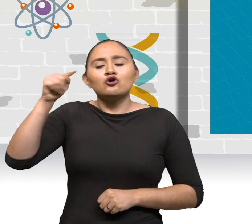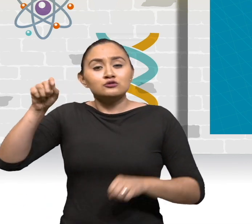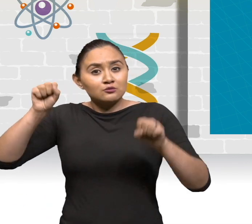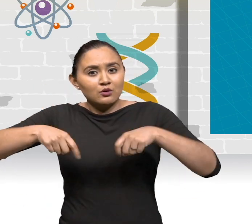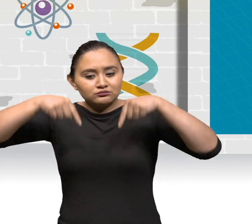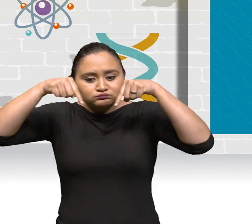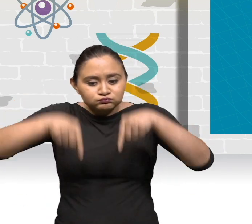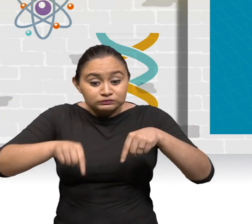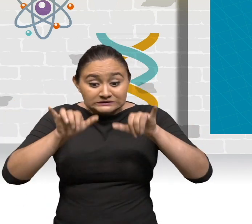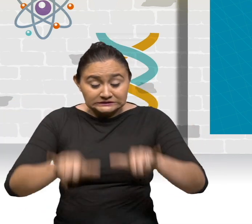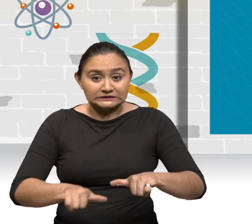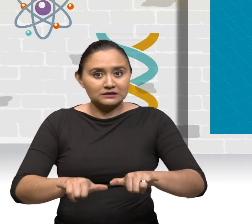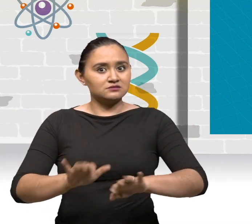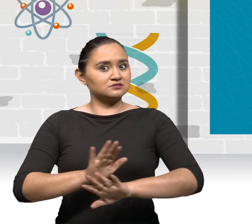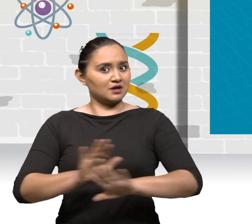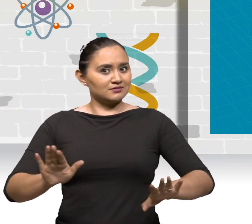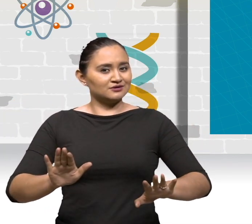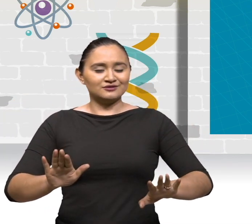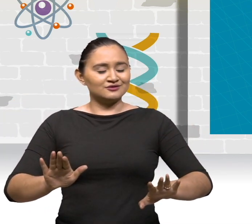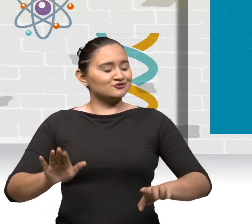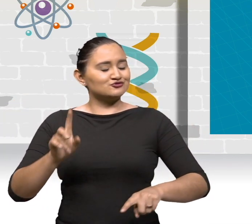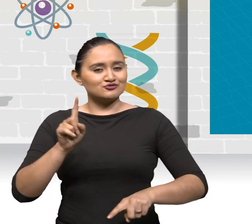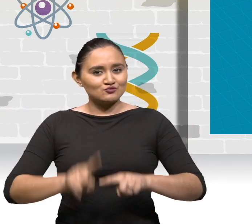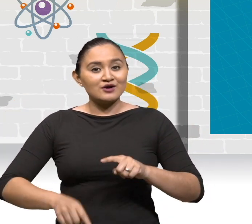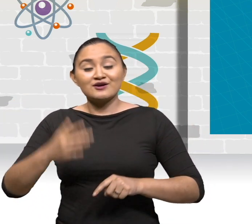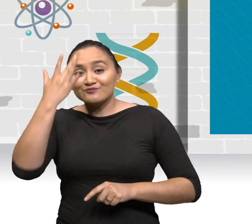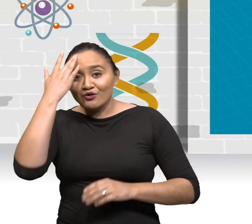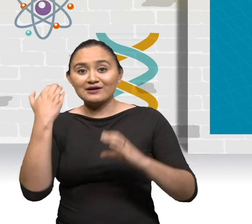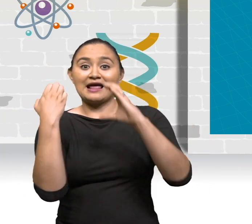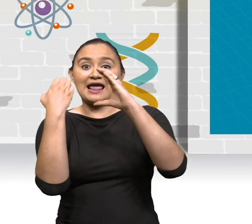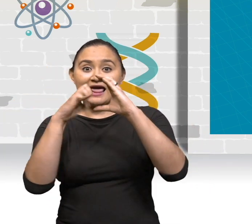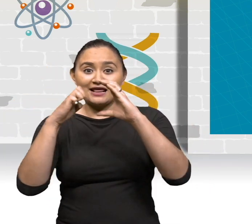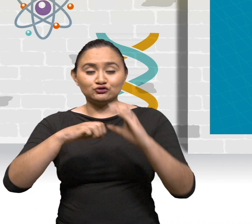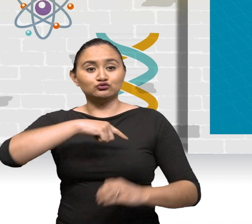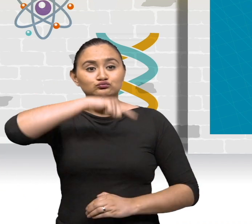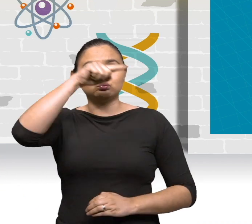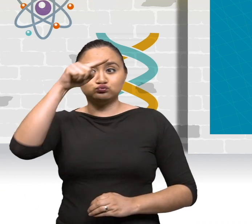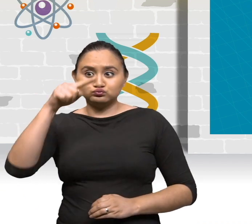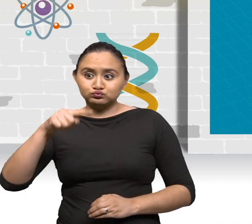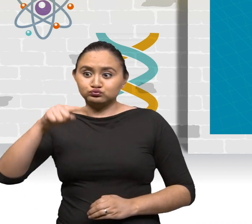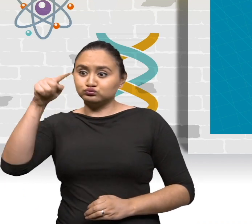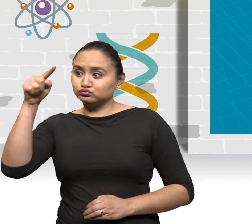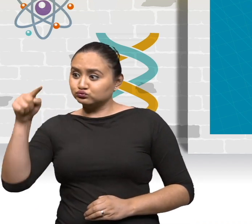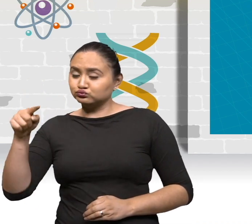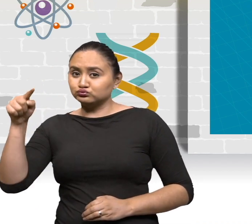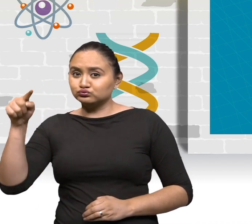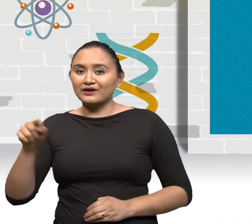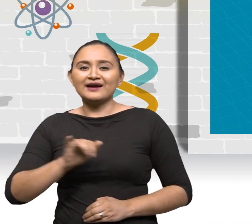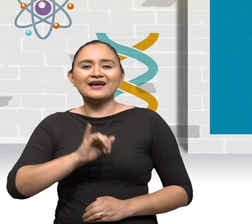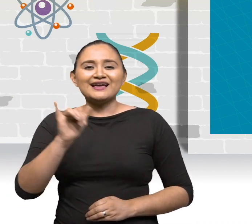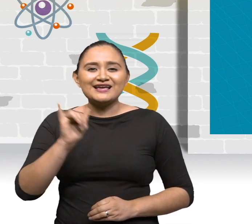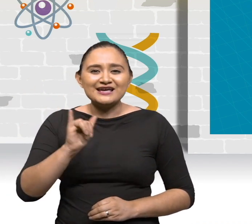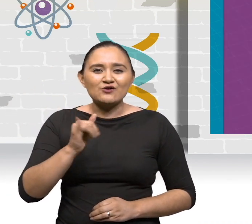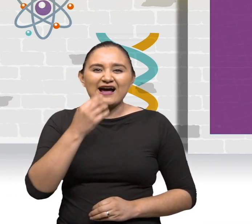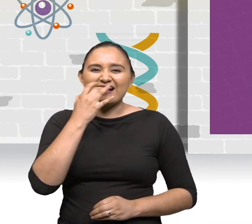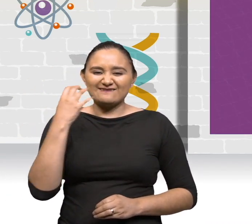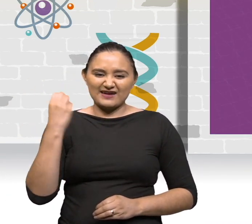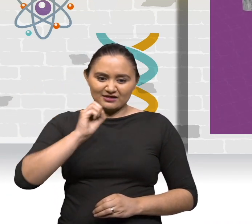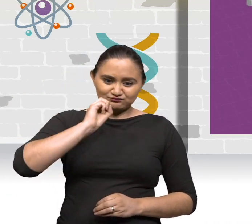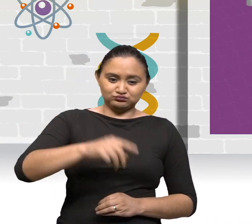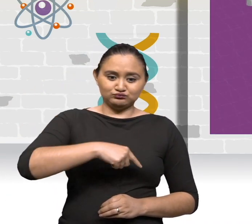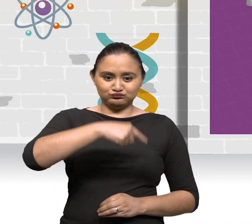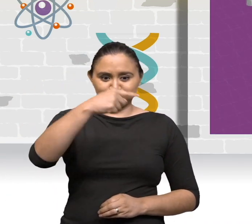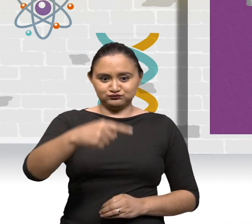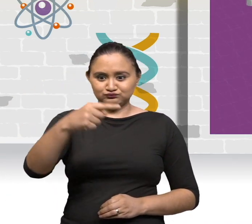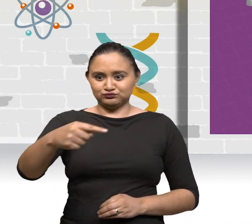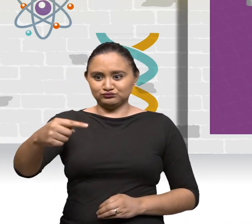tener una posición definida en el espacio porque se sigue propagando como las olas de agua cuando lanzamos una piedra al agua heisenberg